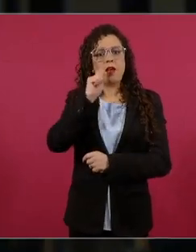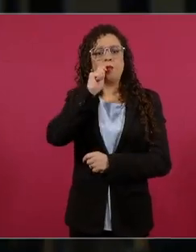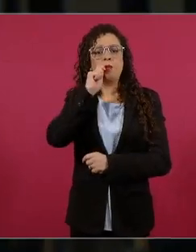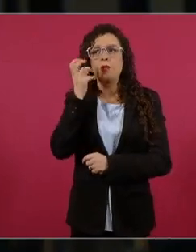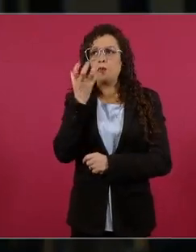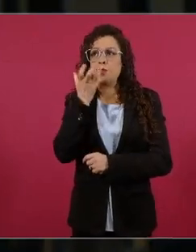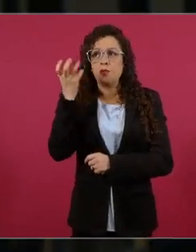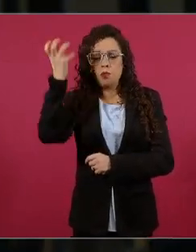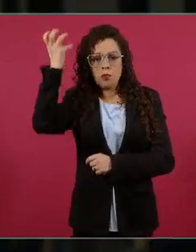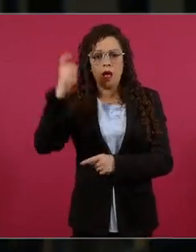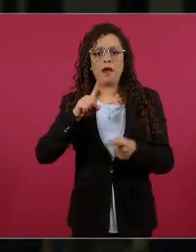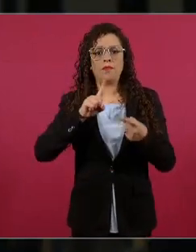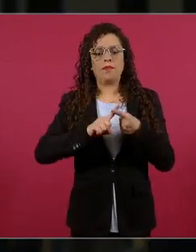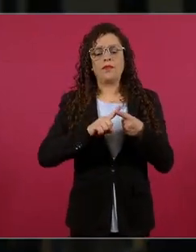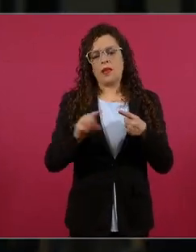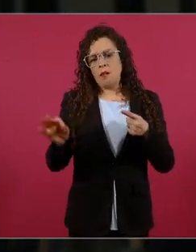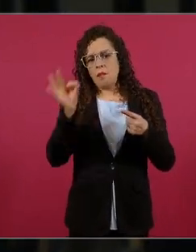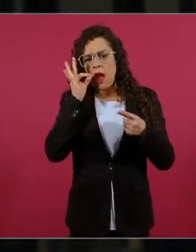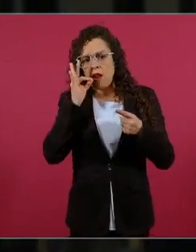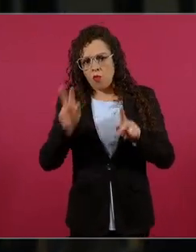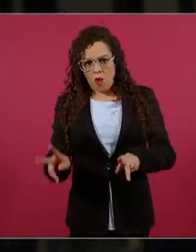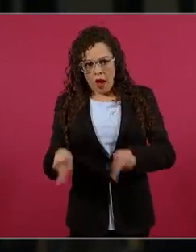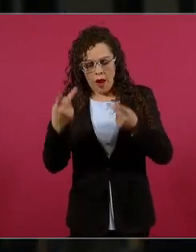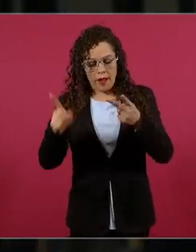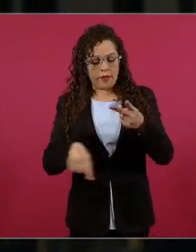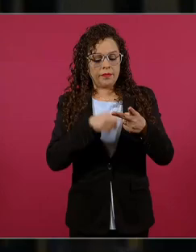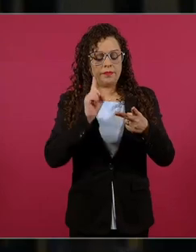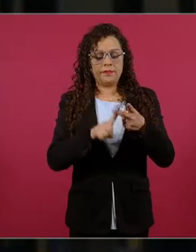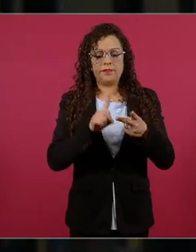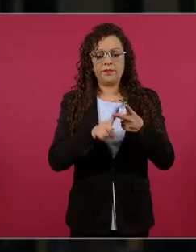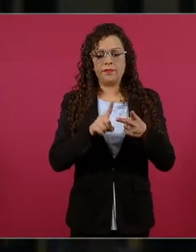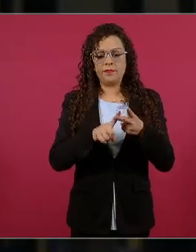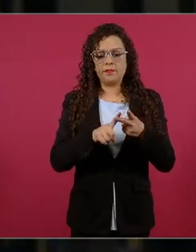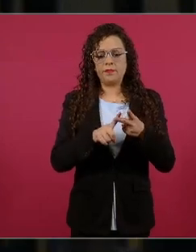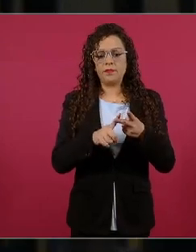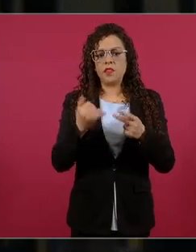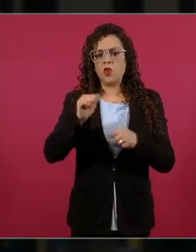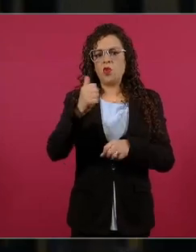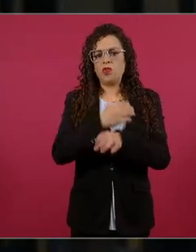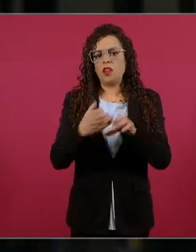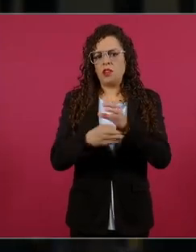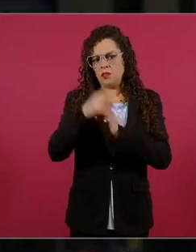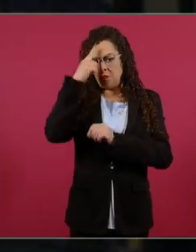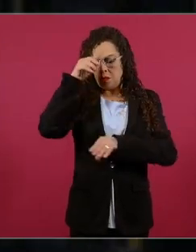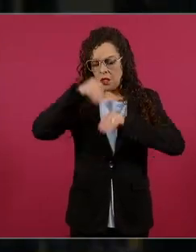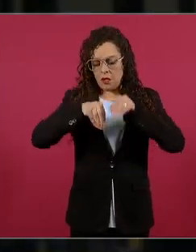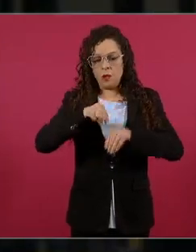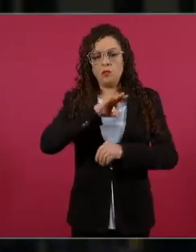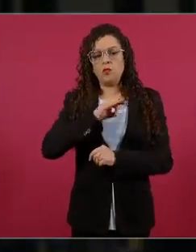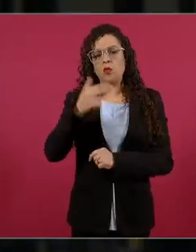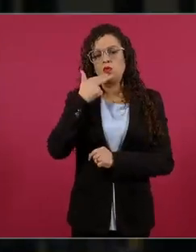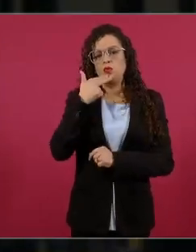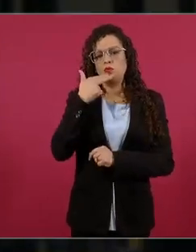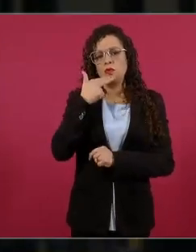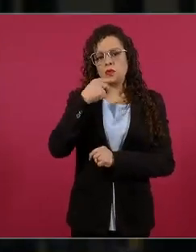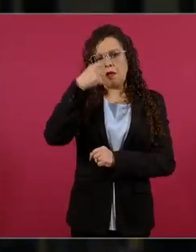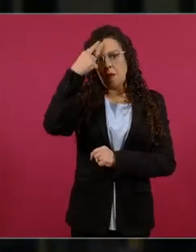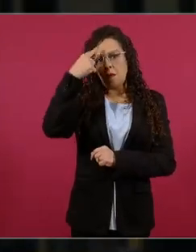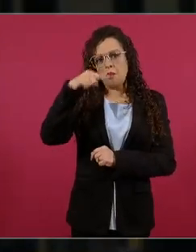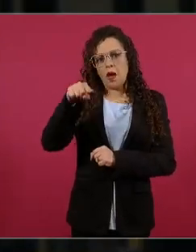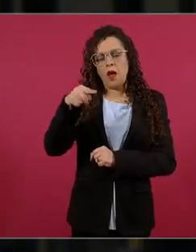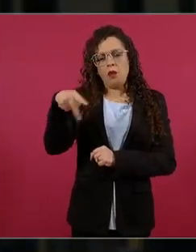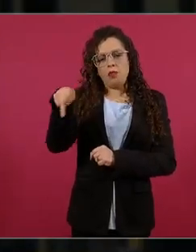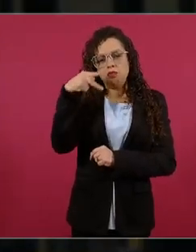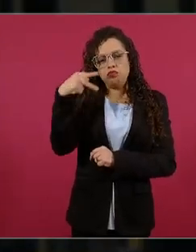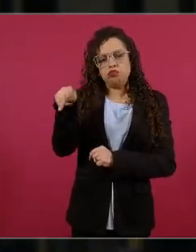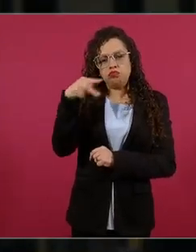pues marihuana entre ellas y aditamentos para su consumo, entre otras. Y se lo comento porque pues pasa uno por ahí y